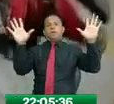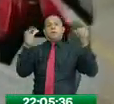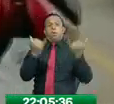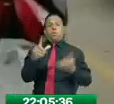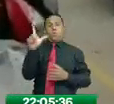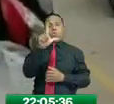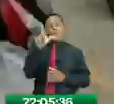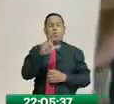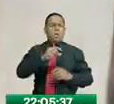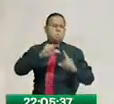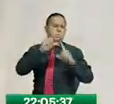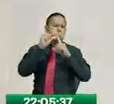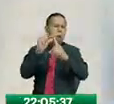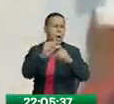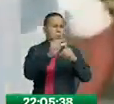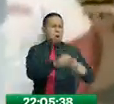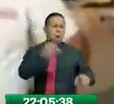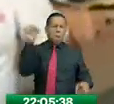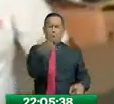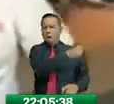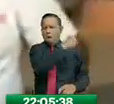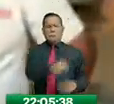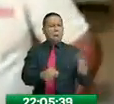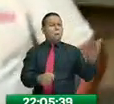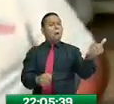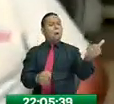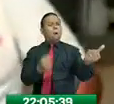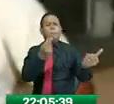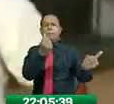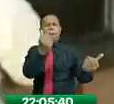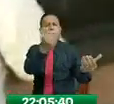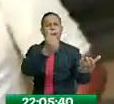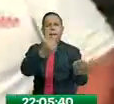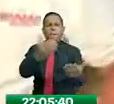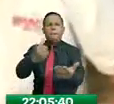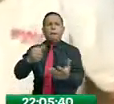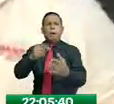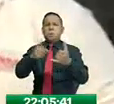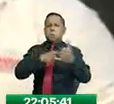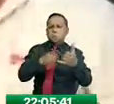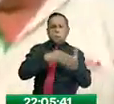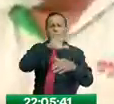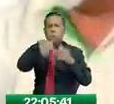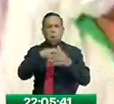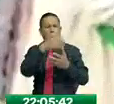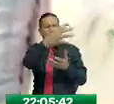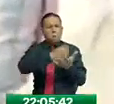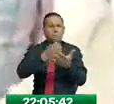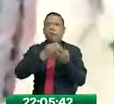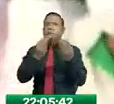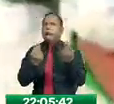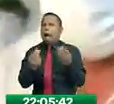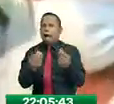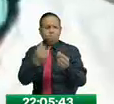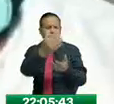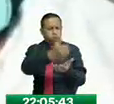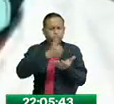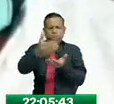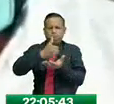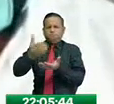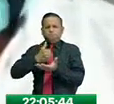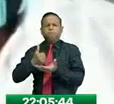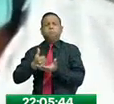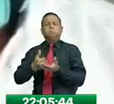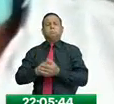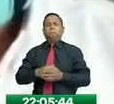Con insultos y golpes, les arrebataron el dinero y teléfonos móviles en cuestión de minutos a varios comerciantes. A la comisaria